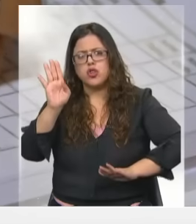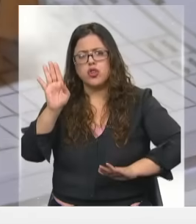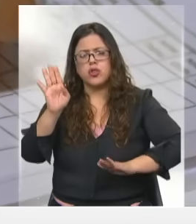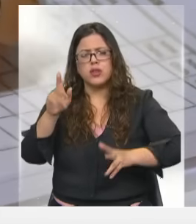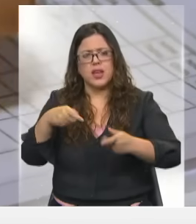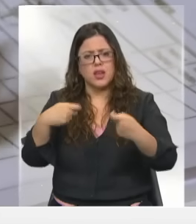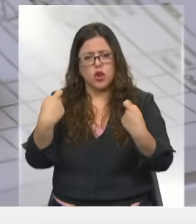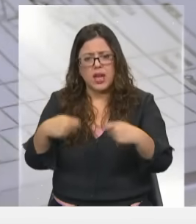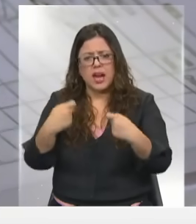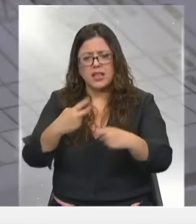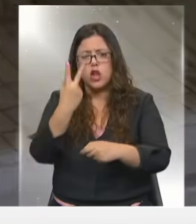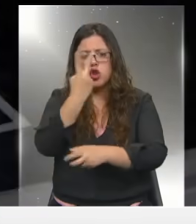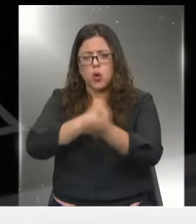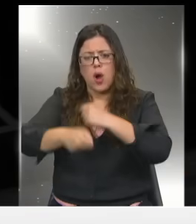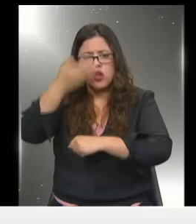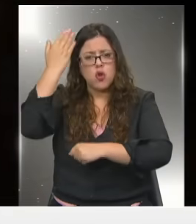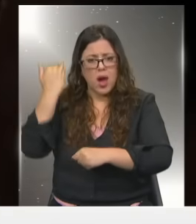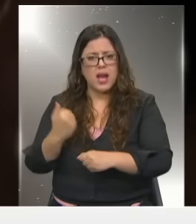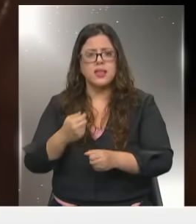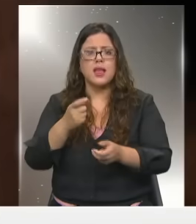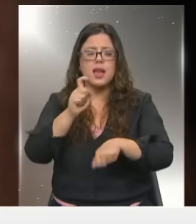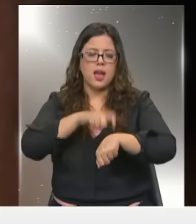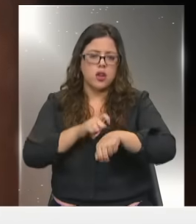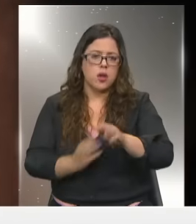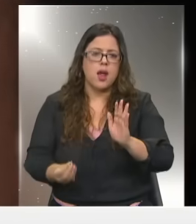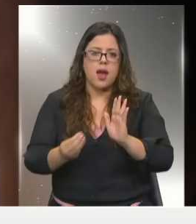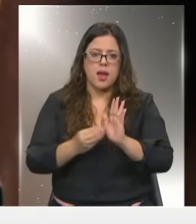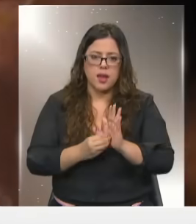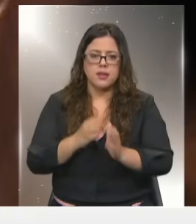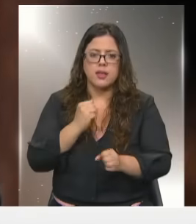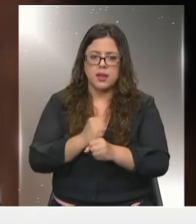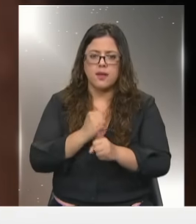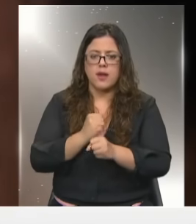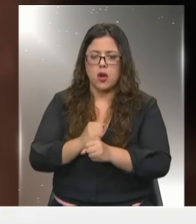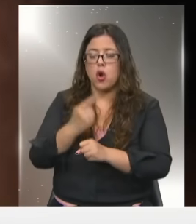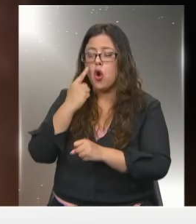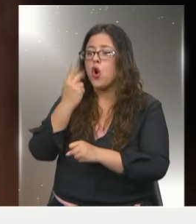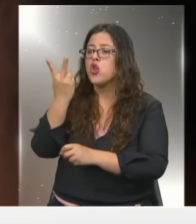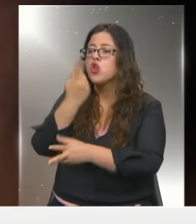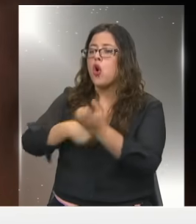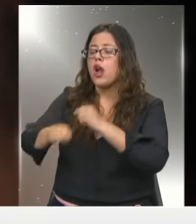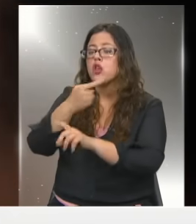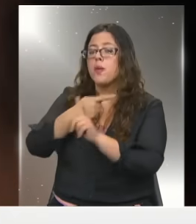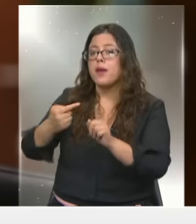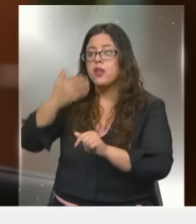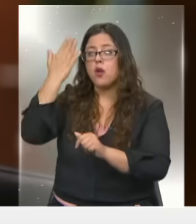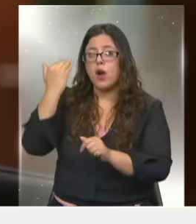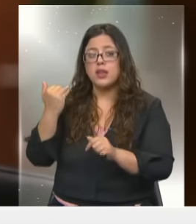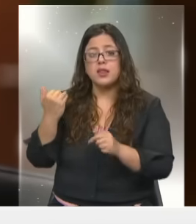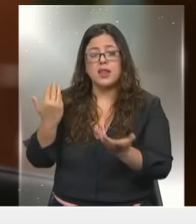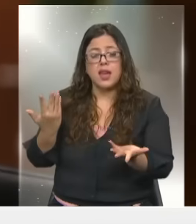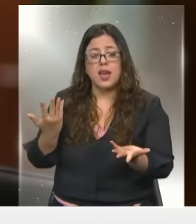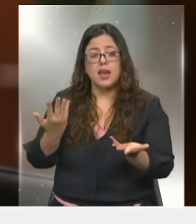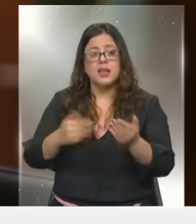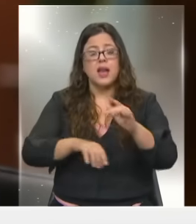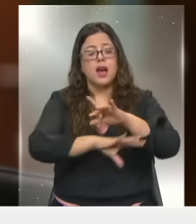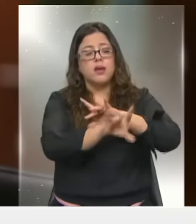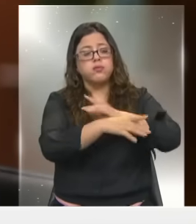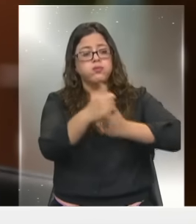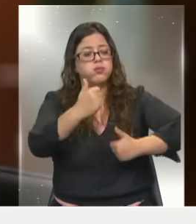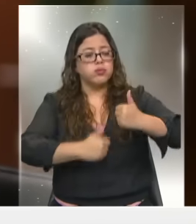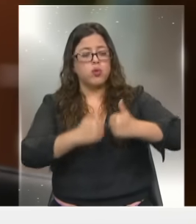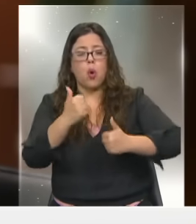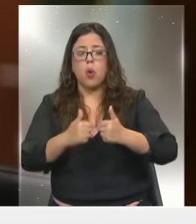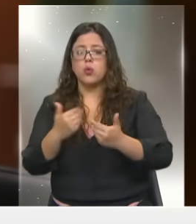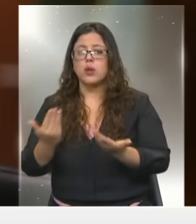hace 2 años en horas extras. Estamos hablando de 2 años y medio en el que se han hecho concursos, concursos